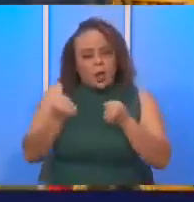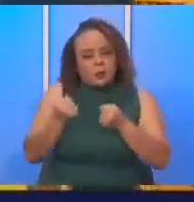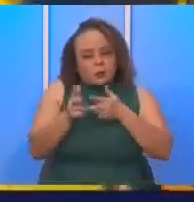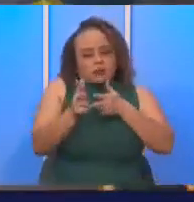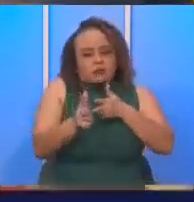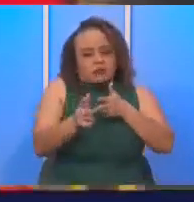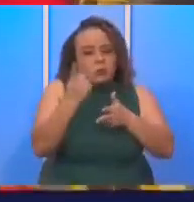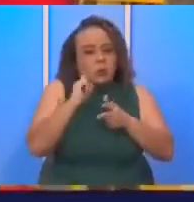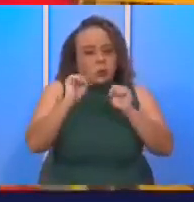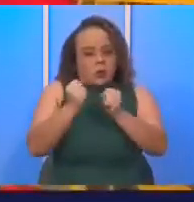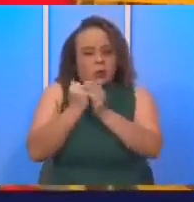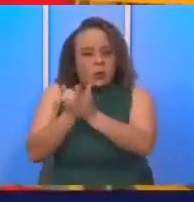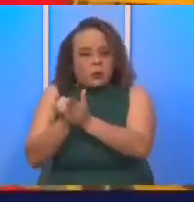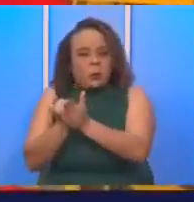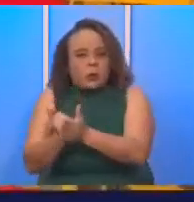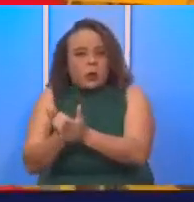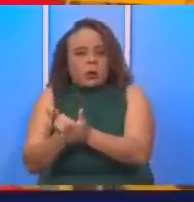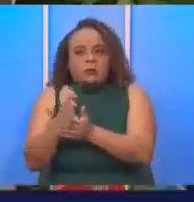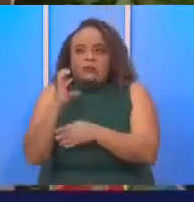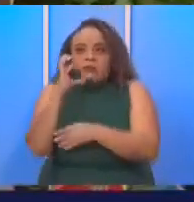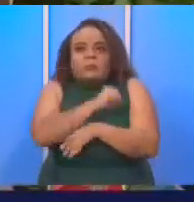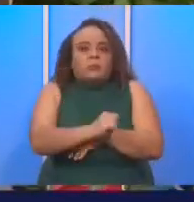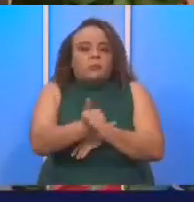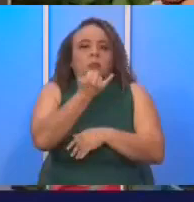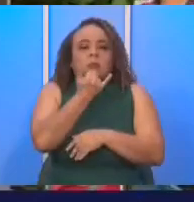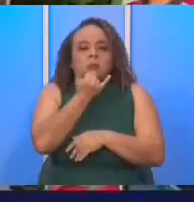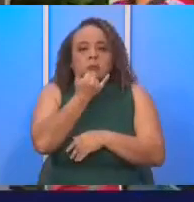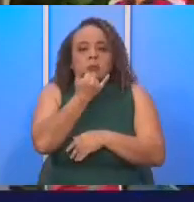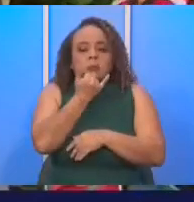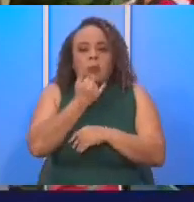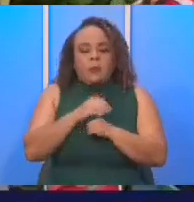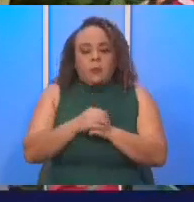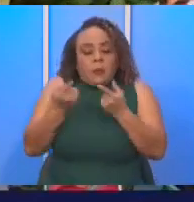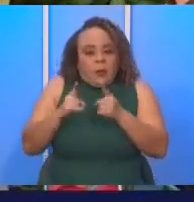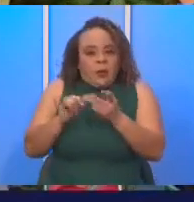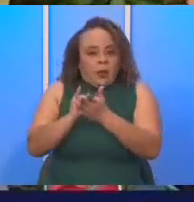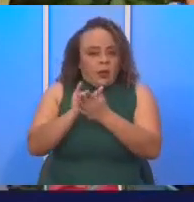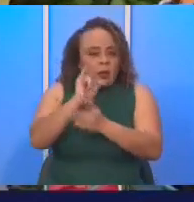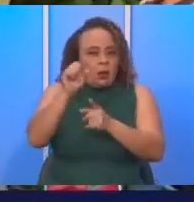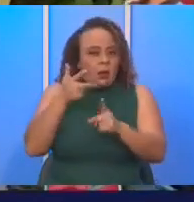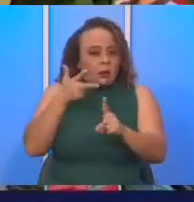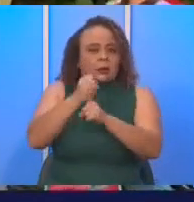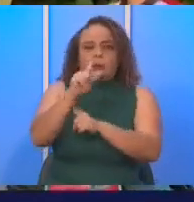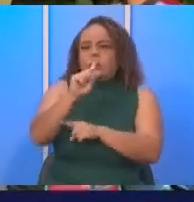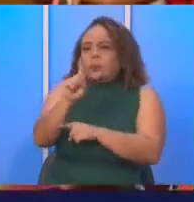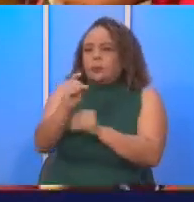ellos para que pudieran ayudar a descifrar qué fue lo que ocurrió mientras ocurría este incidente?